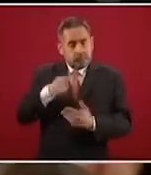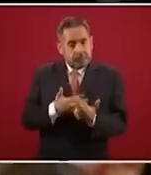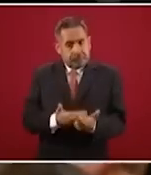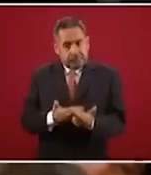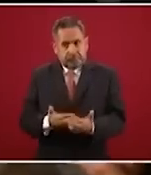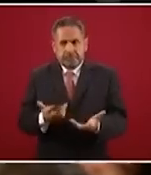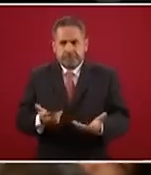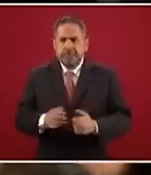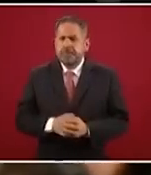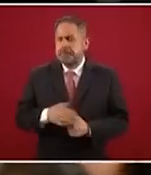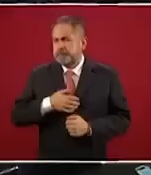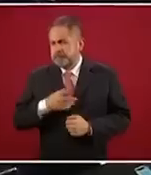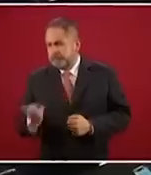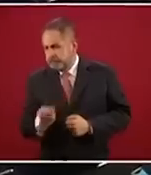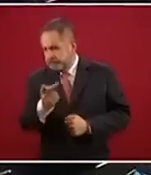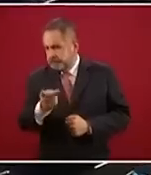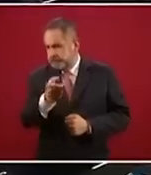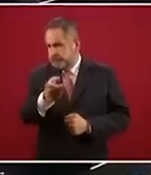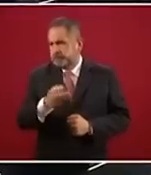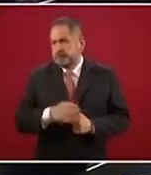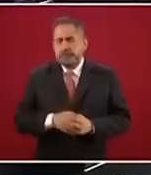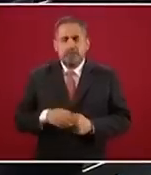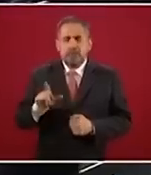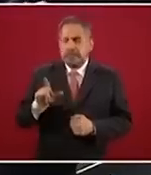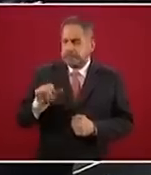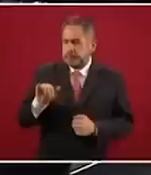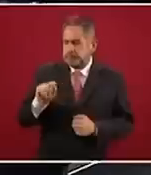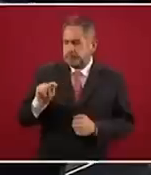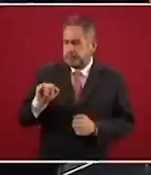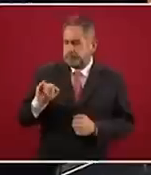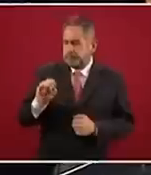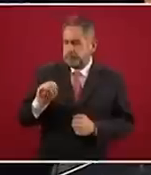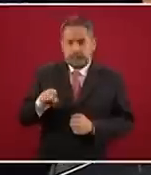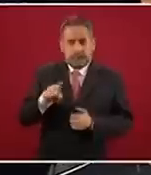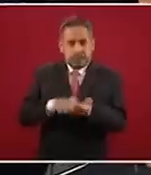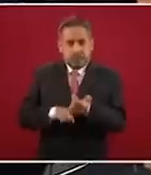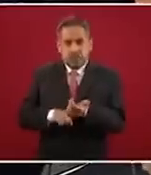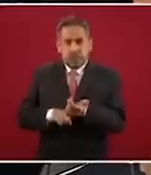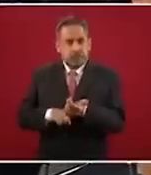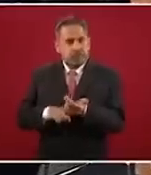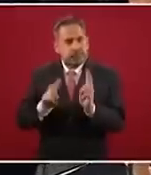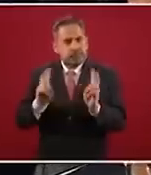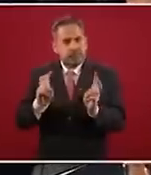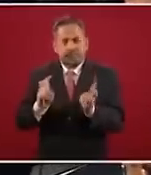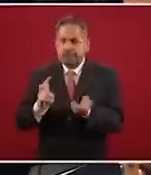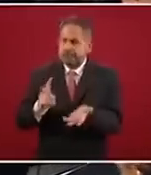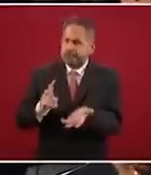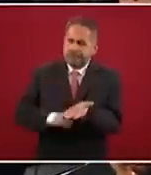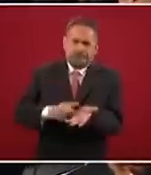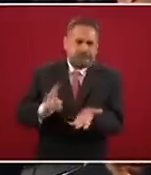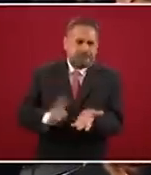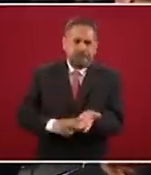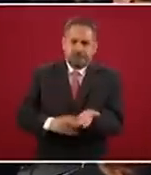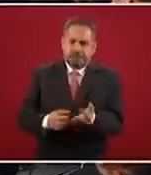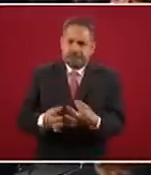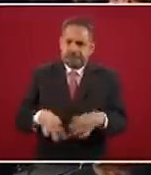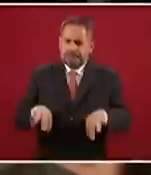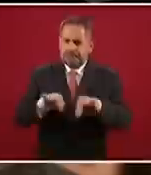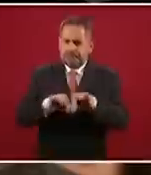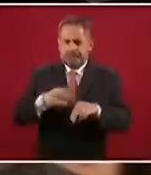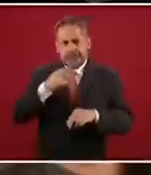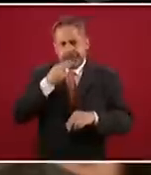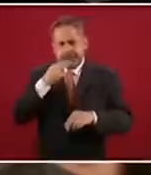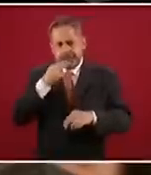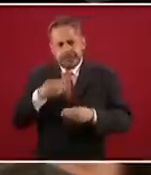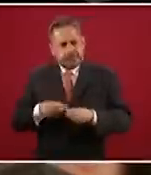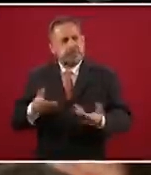pregunto, presidente, si el litio, al considerarse como un metal estratégico, como pues por la utilización que se le